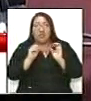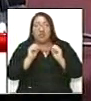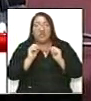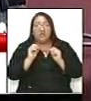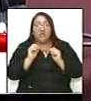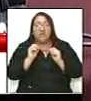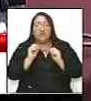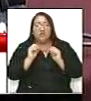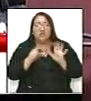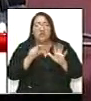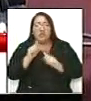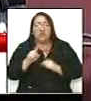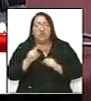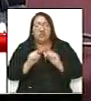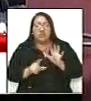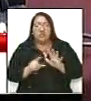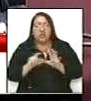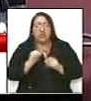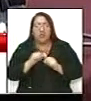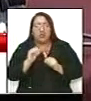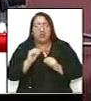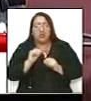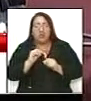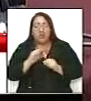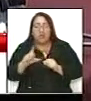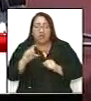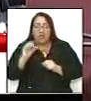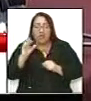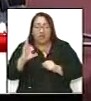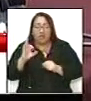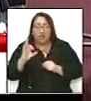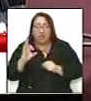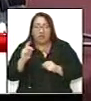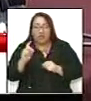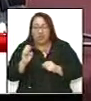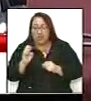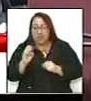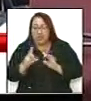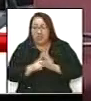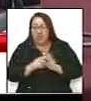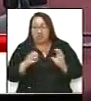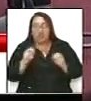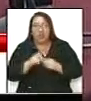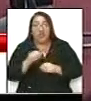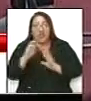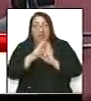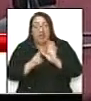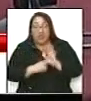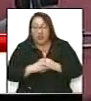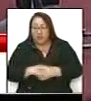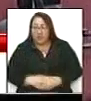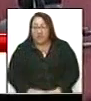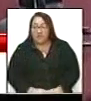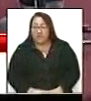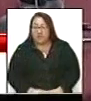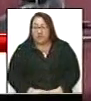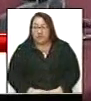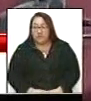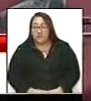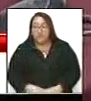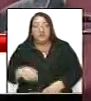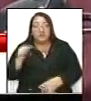que modifica el artículo 14, numeral 5, literal F, de la Ley Orgánica de Regiones, es lesiva a los